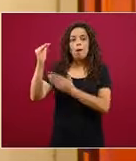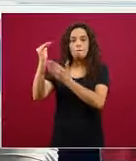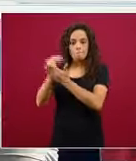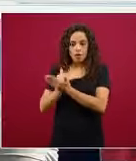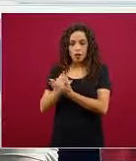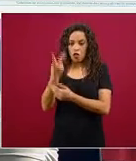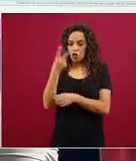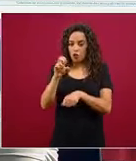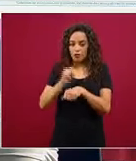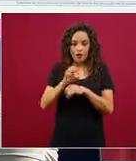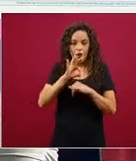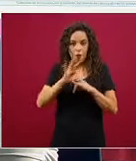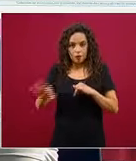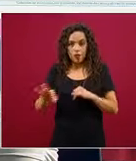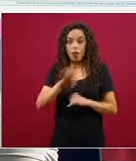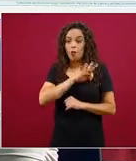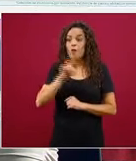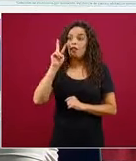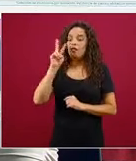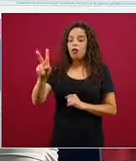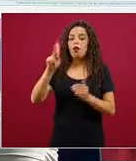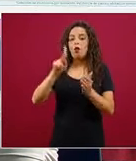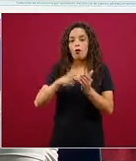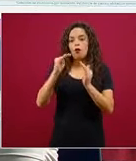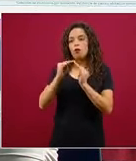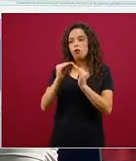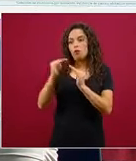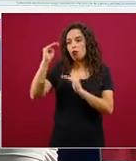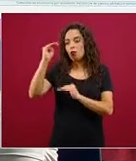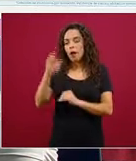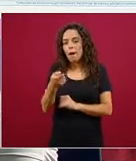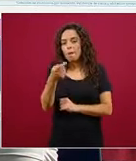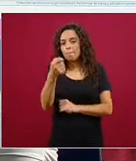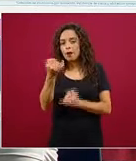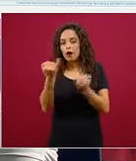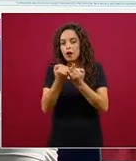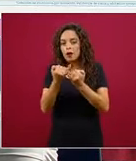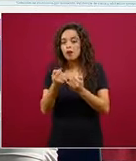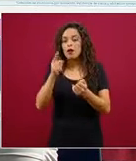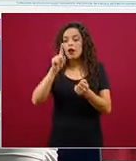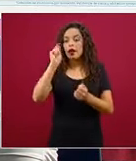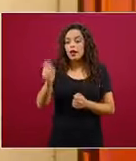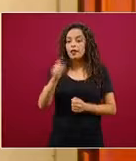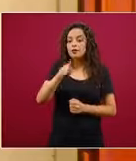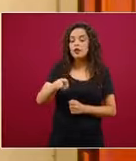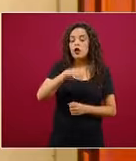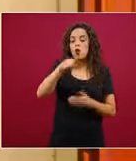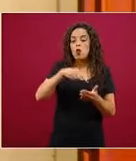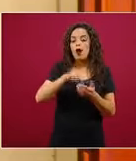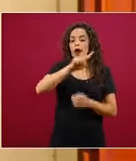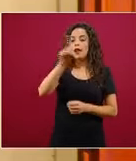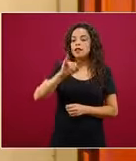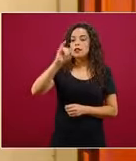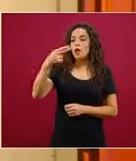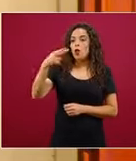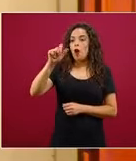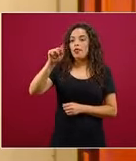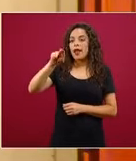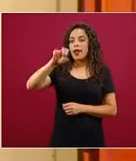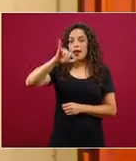ver un incremento similar al que está teniendo Zihuatanejo, ¿no? Los cuales, tanto Chilpancingo como Zihuatanejo, son los que están